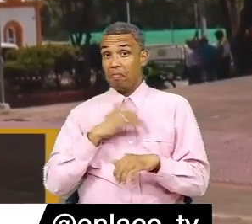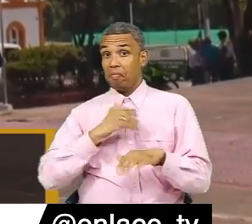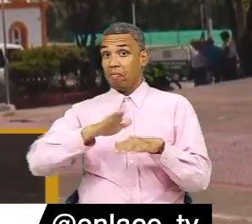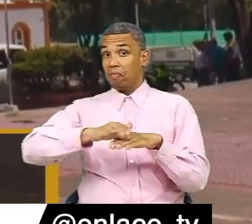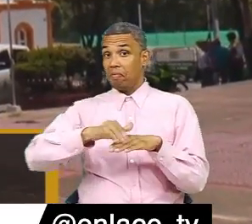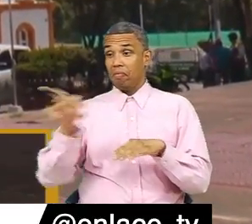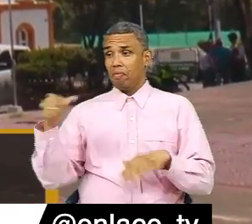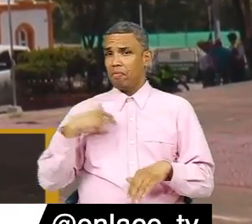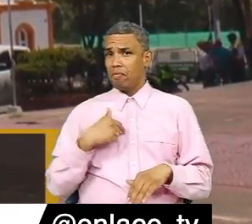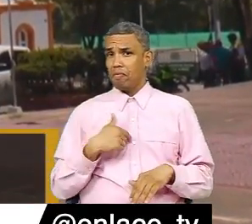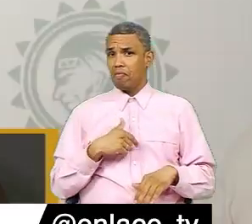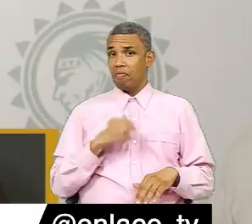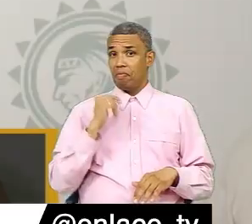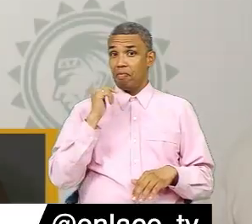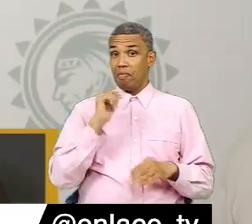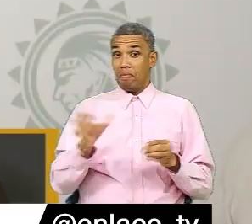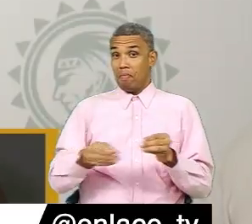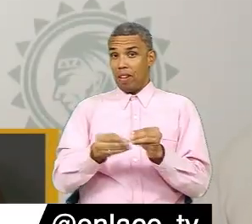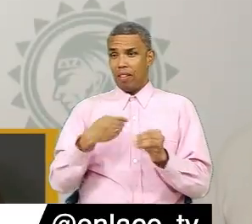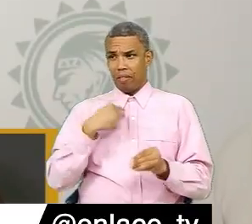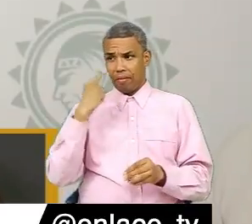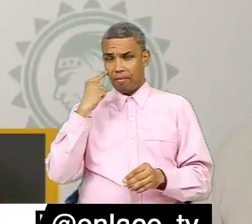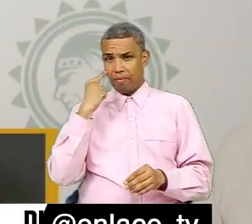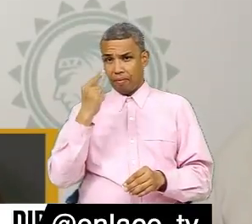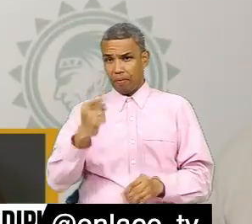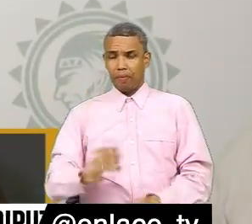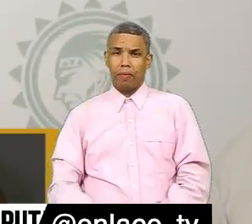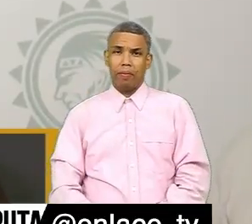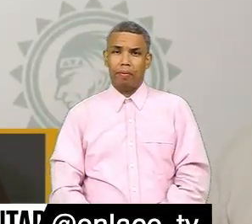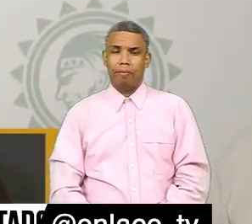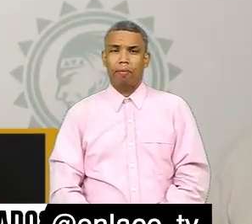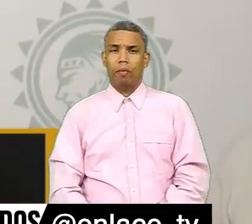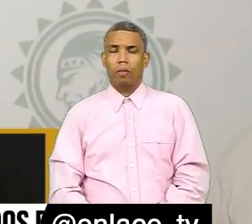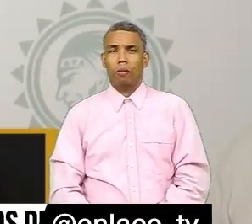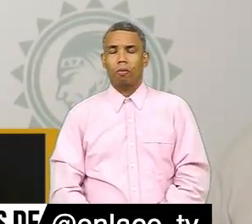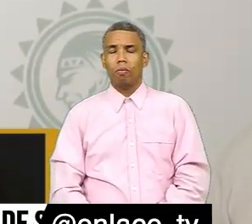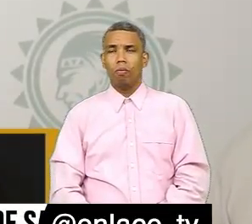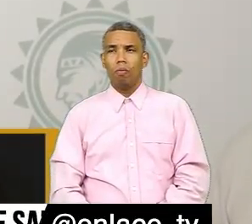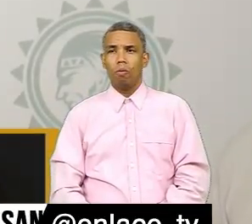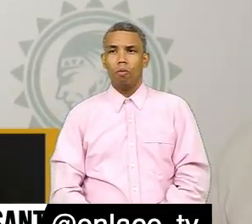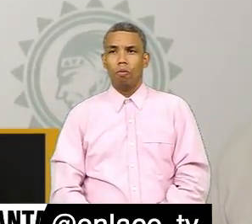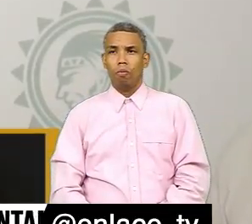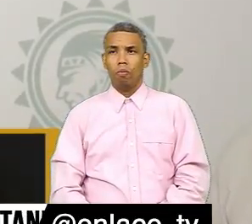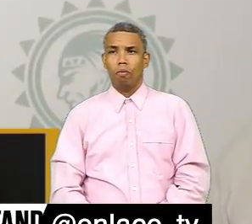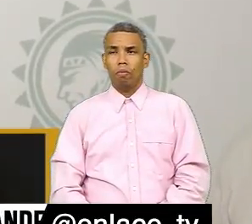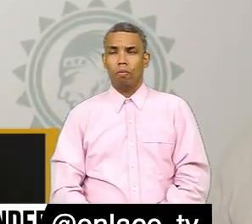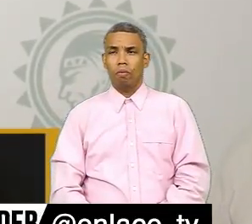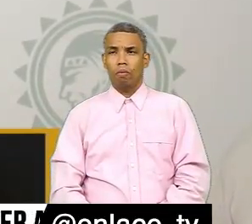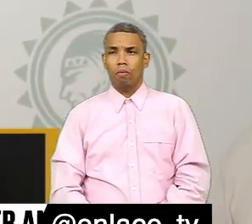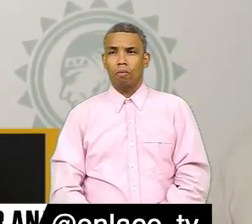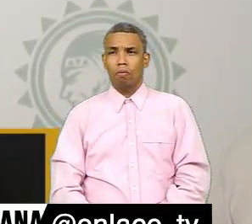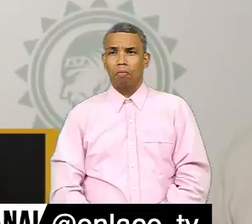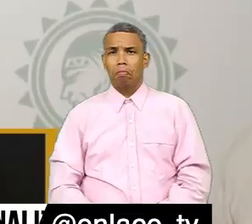su gabinete. Me imagino es porque tendrá ya proyectado quiénes siguen o no, quiénes no